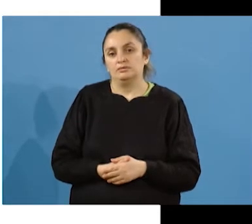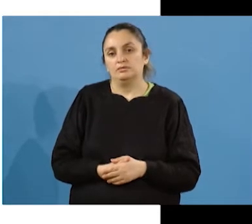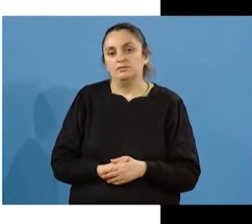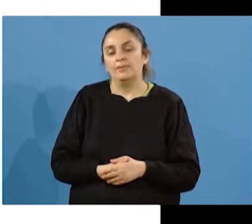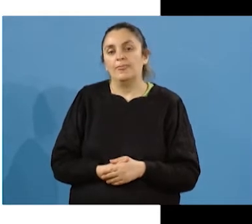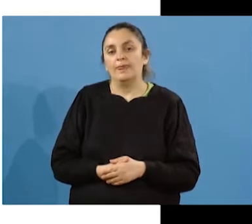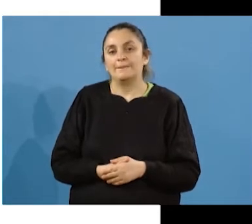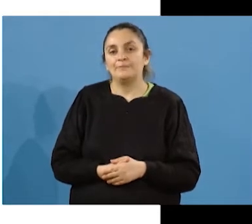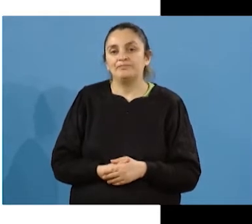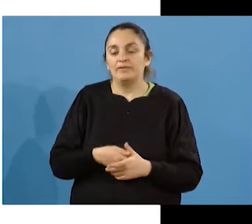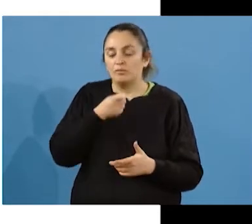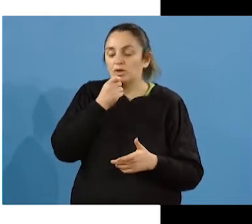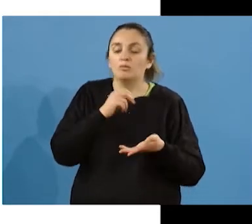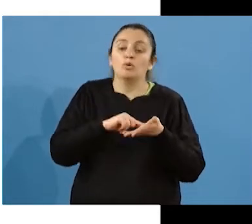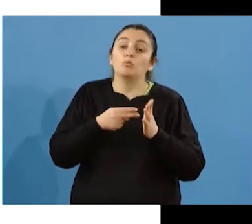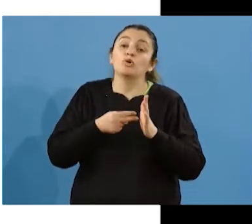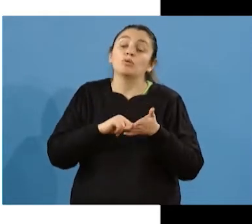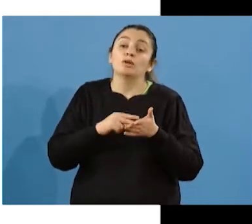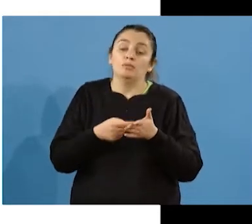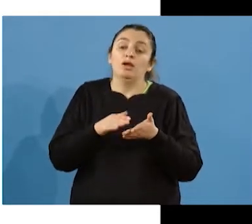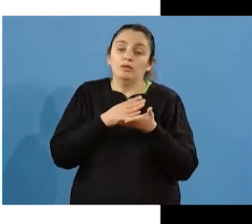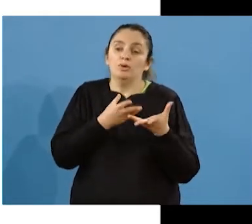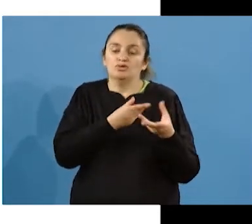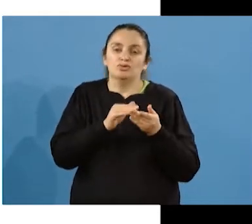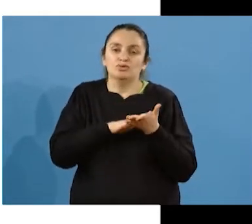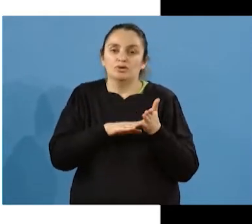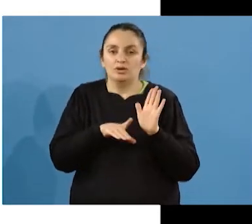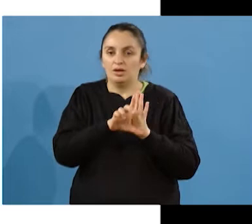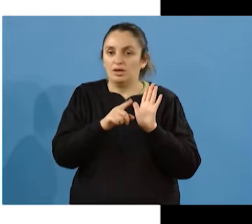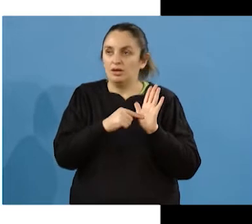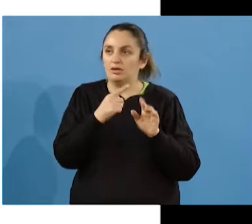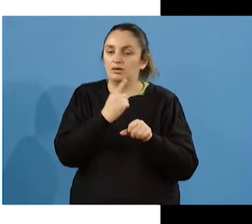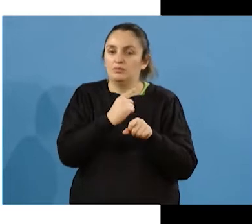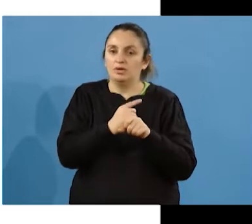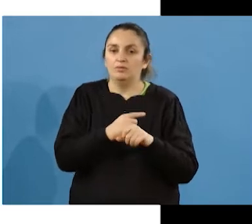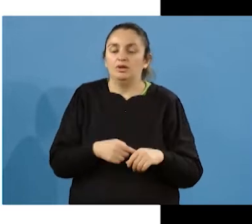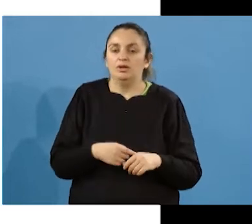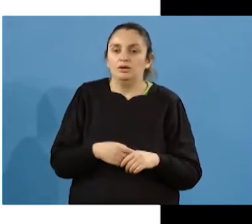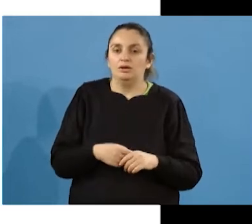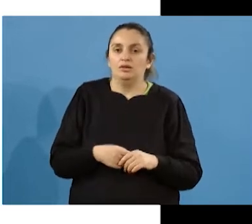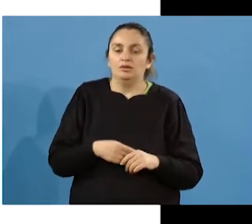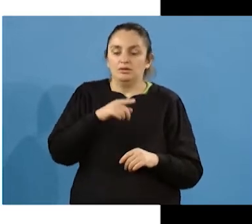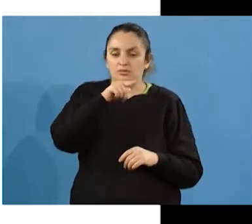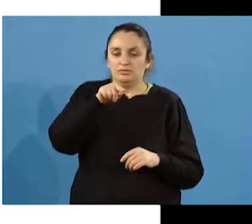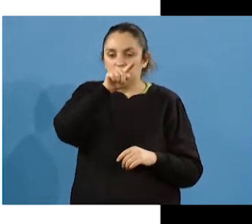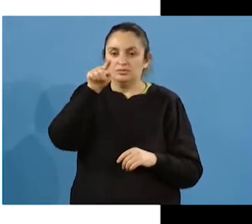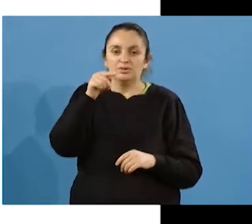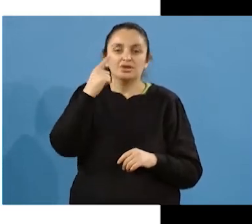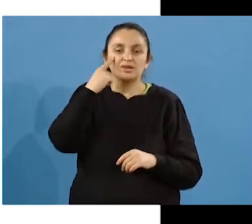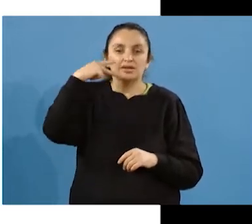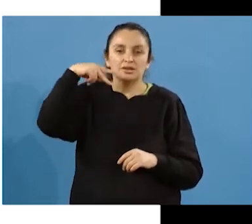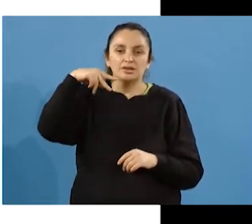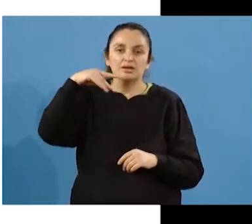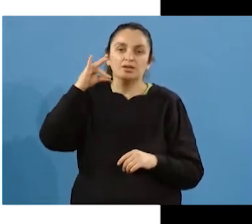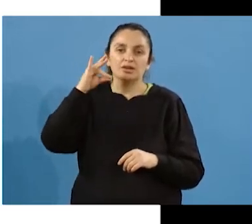en un ejercicio combinado la primera propiedad que vamos a ver es la simplificación del índice fíjense ahí está en un